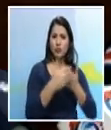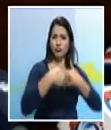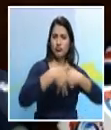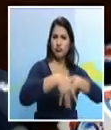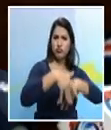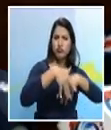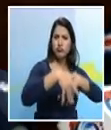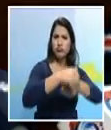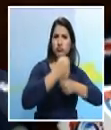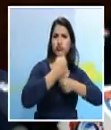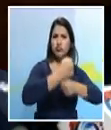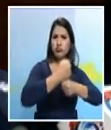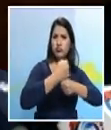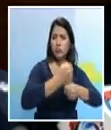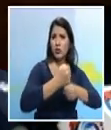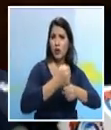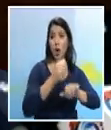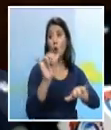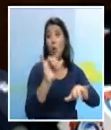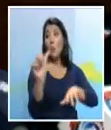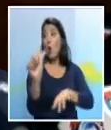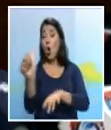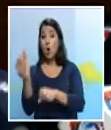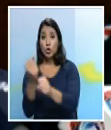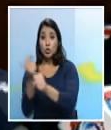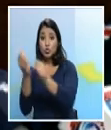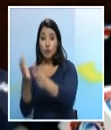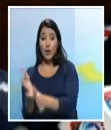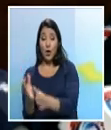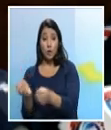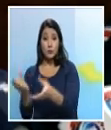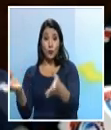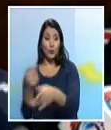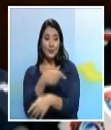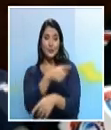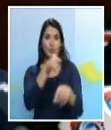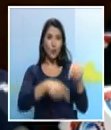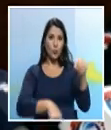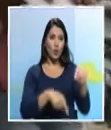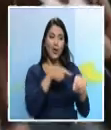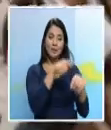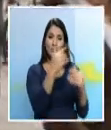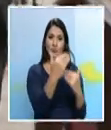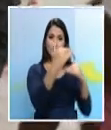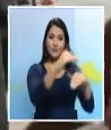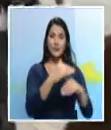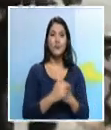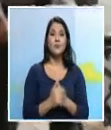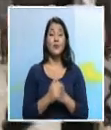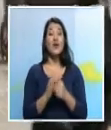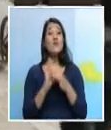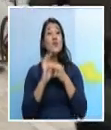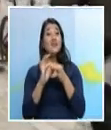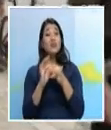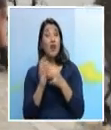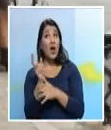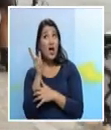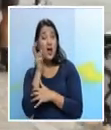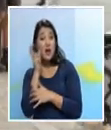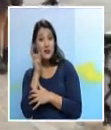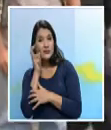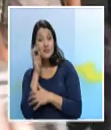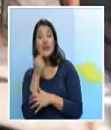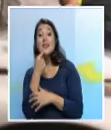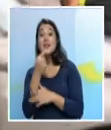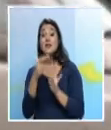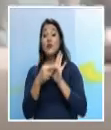otra manera lo podemos manifestar otro tipo de funcionarios, está limitado. Sobre los audios, el representante de la seccional de